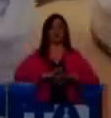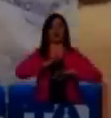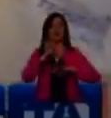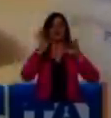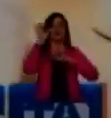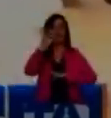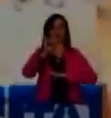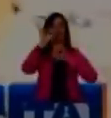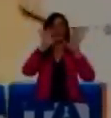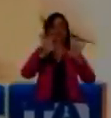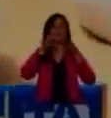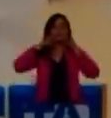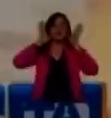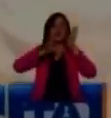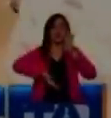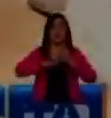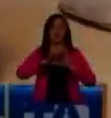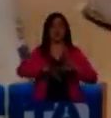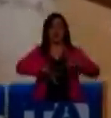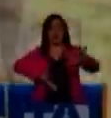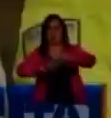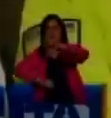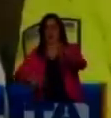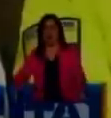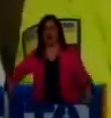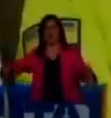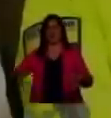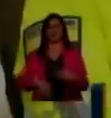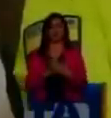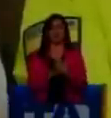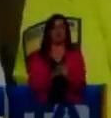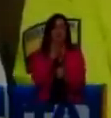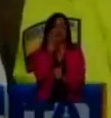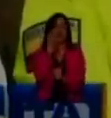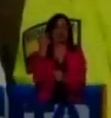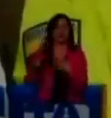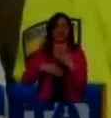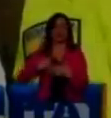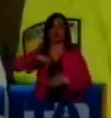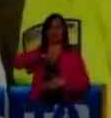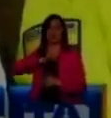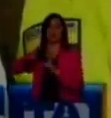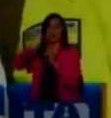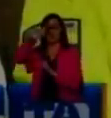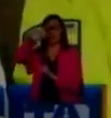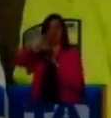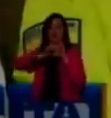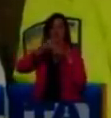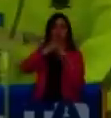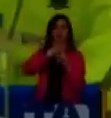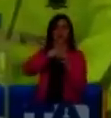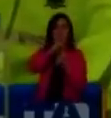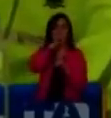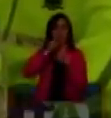Se trata del más grande decomiso de droga en lo que va del año. Este es uno de los primeros golpes de esta magnitud que vamos a comenzar